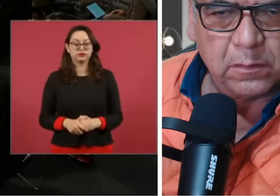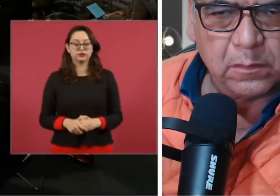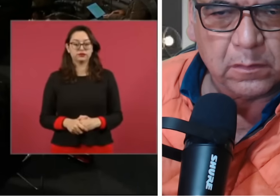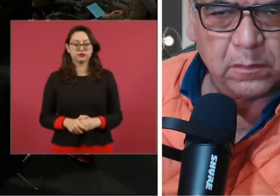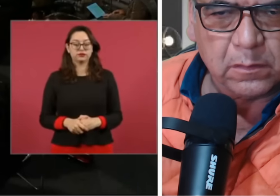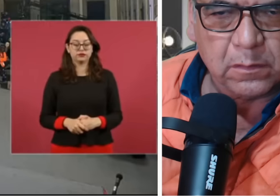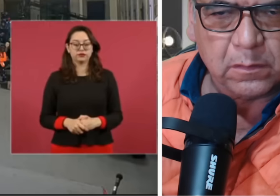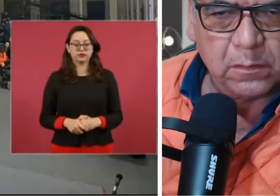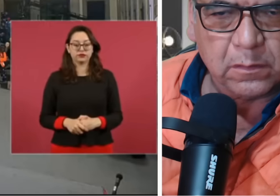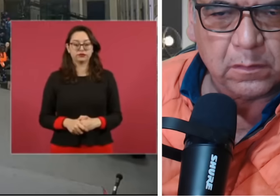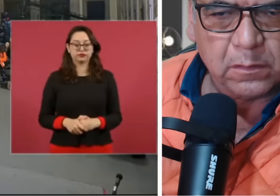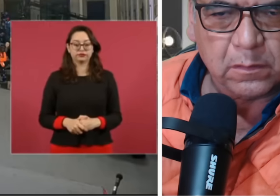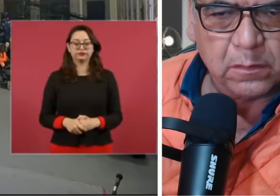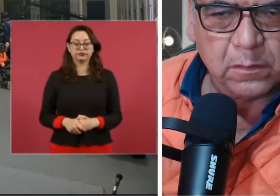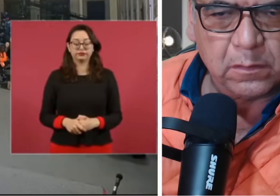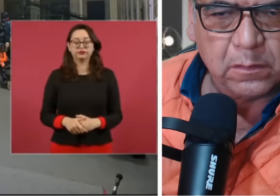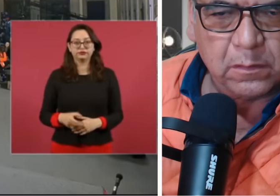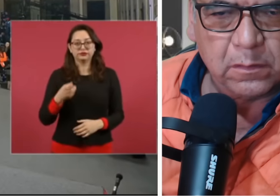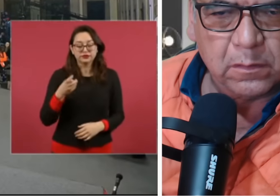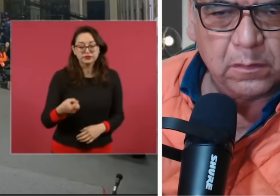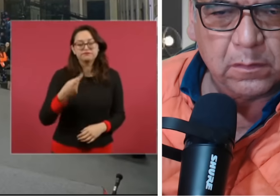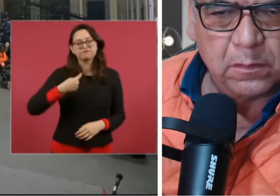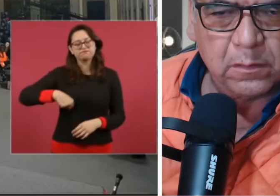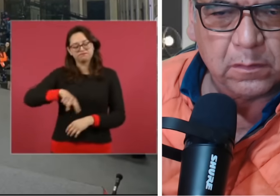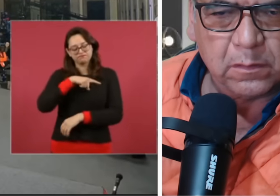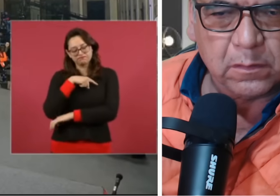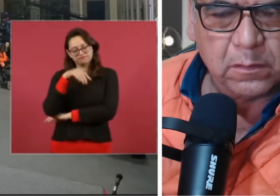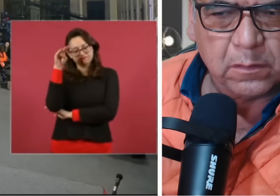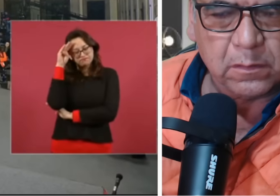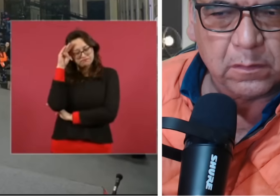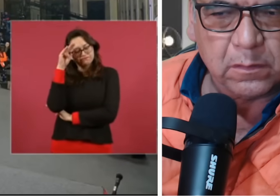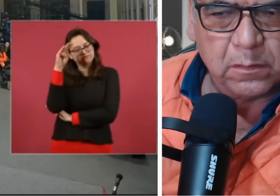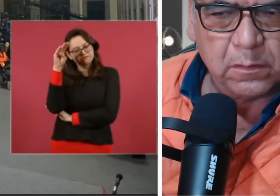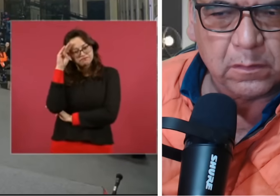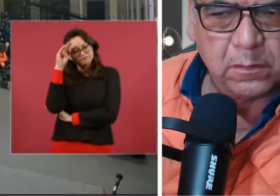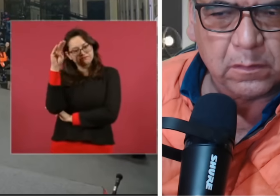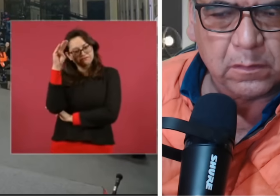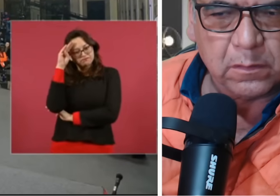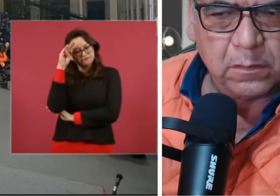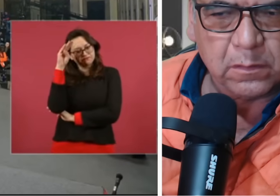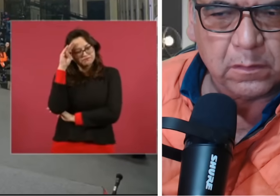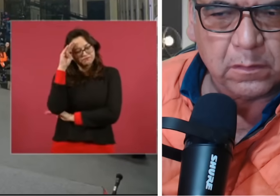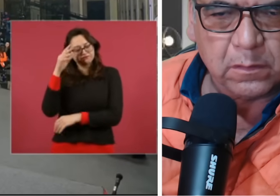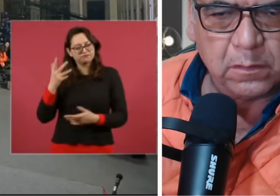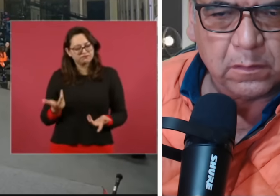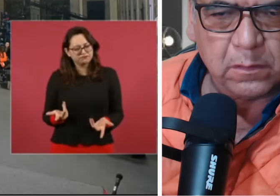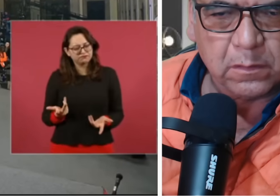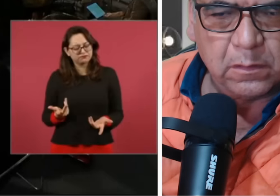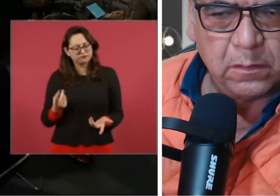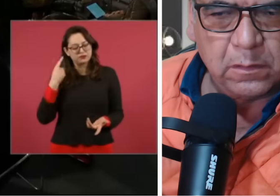es lo que nos ha llevado a plantear de que debe de haber un trato especial,